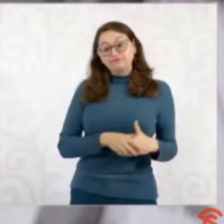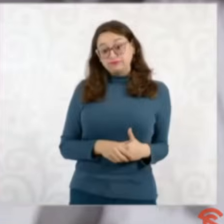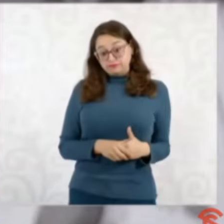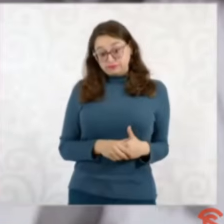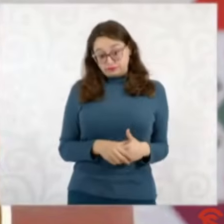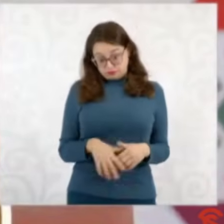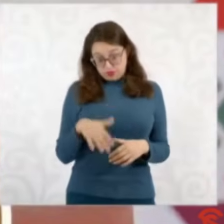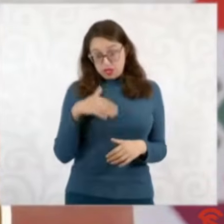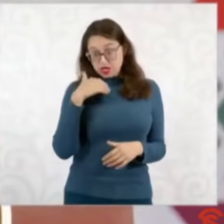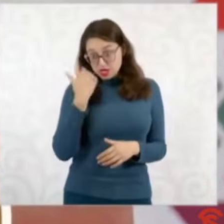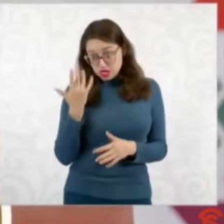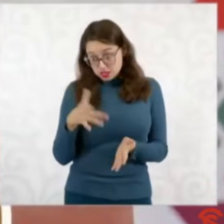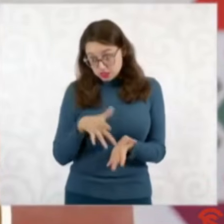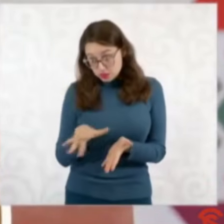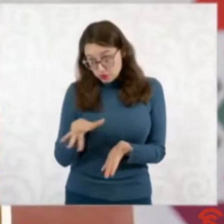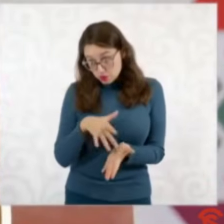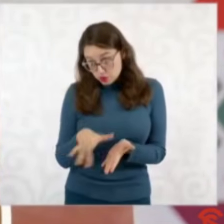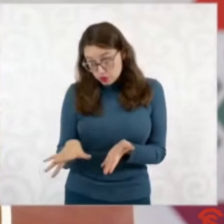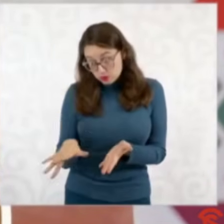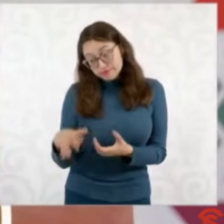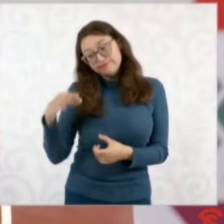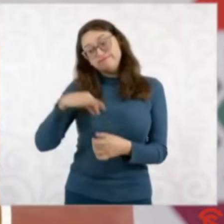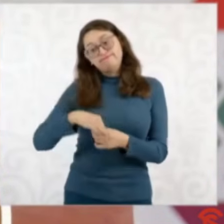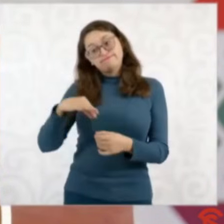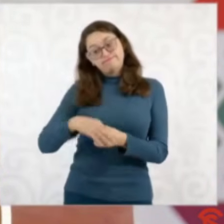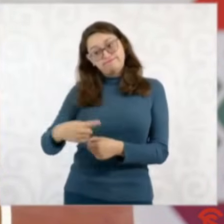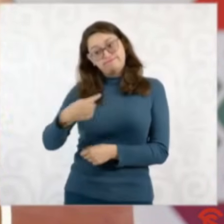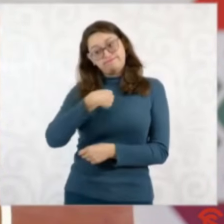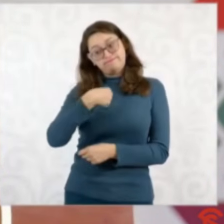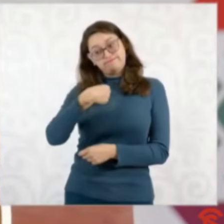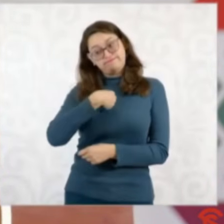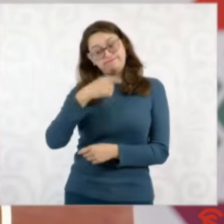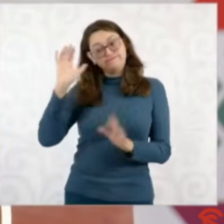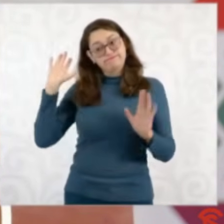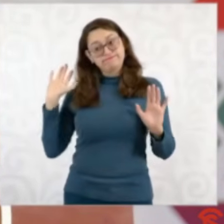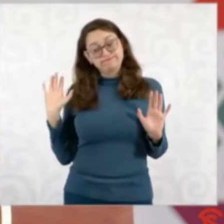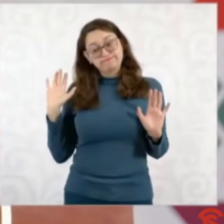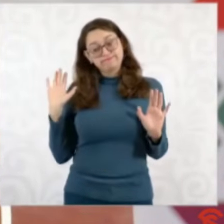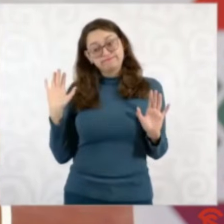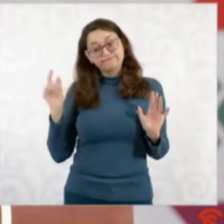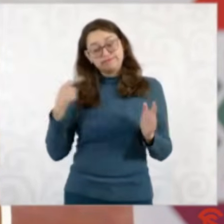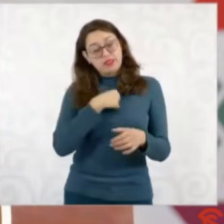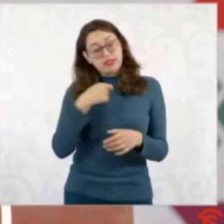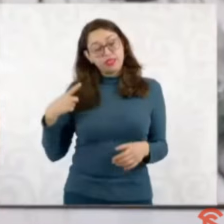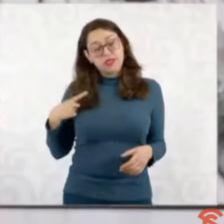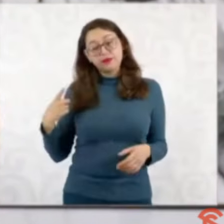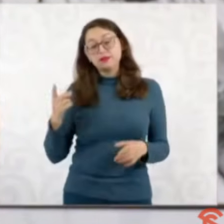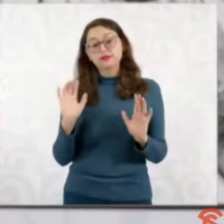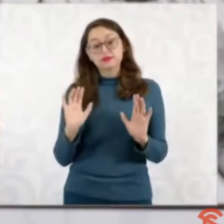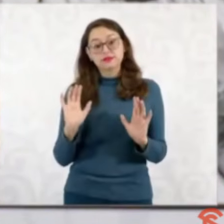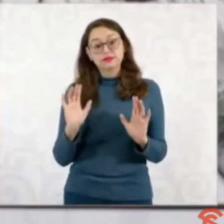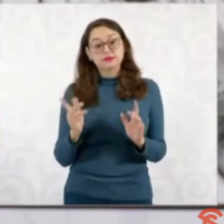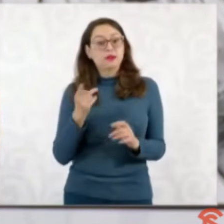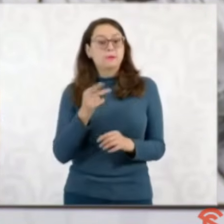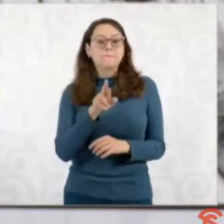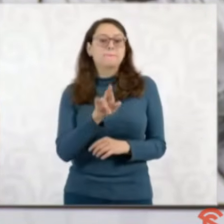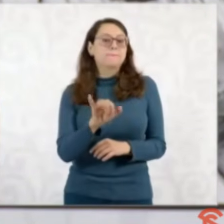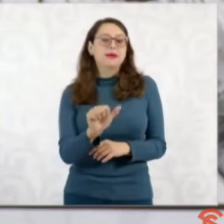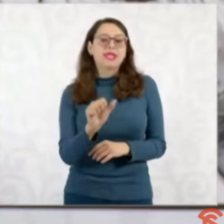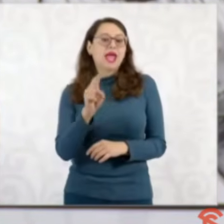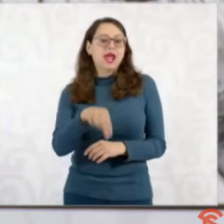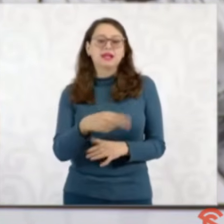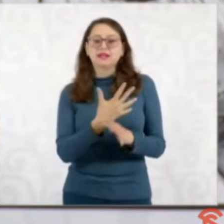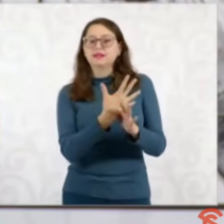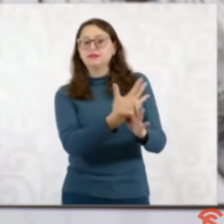¿Quieres el apoyo? Tienes que votar por el partido político en el poder, que en realidad era el